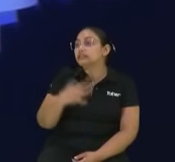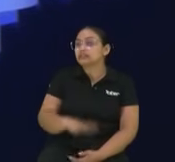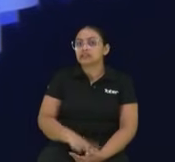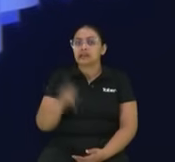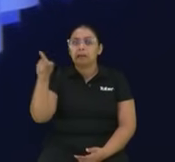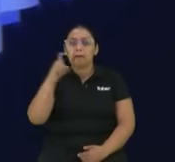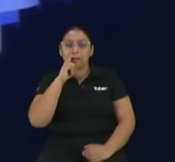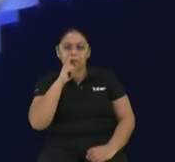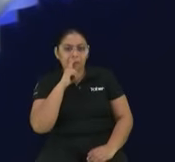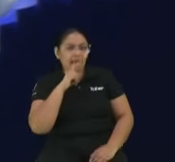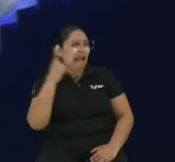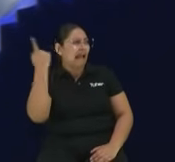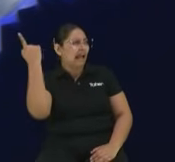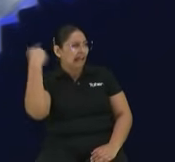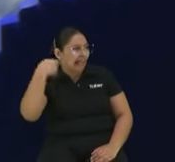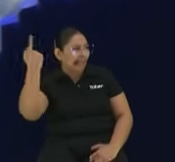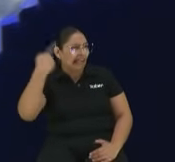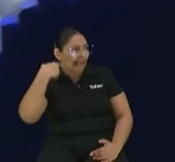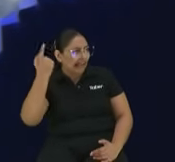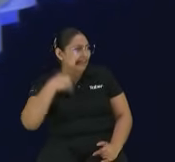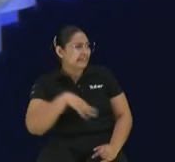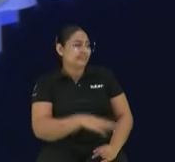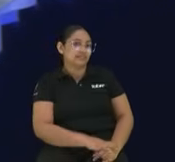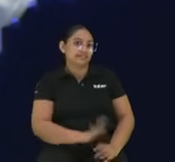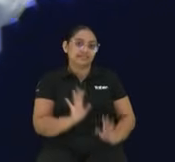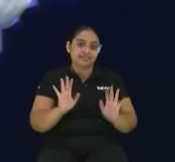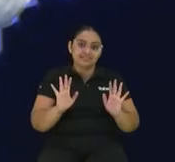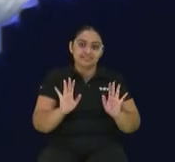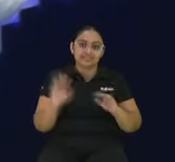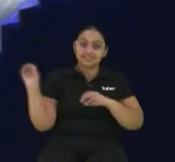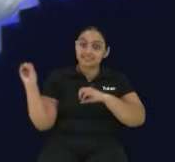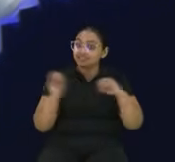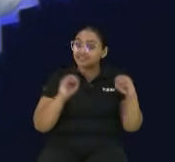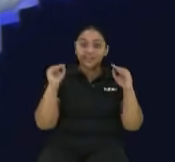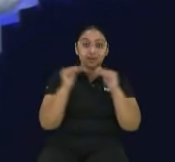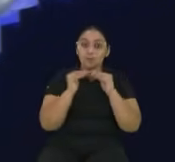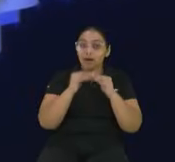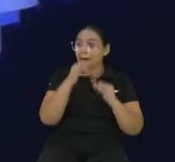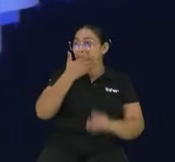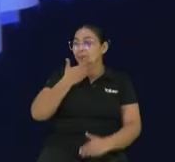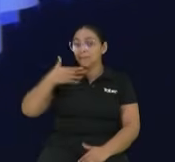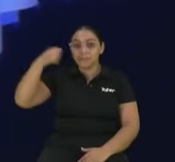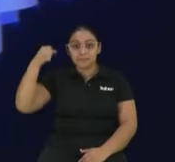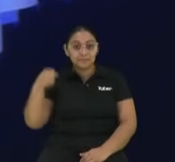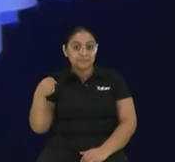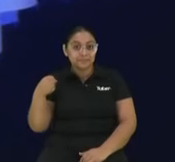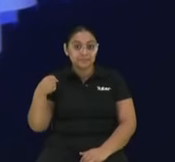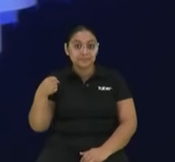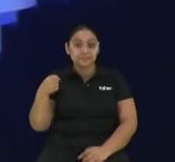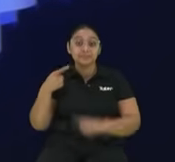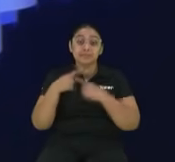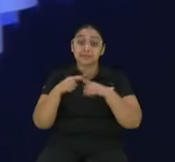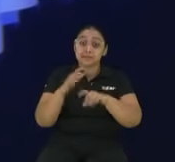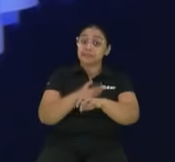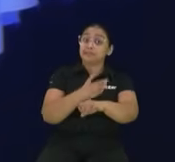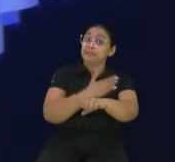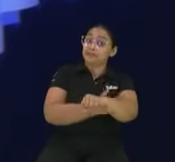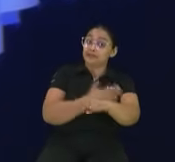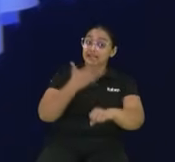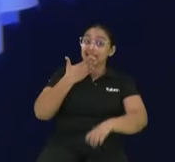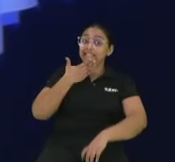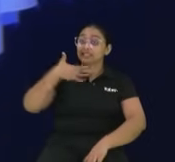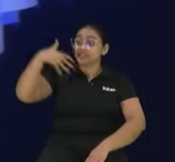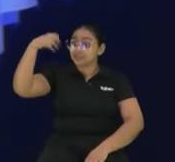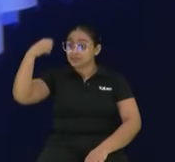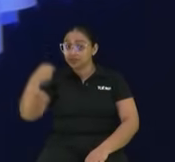viene el todo mordido así fue igualito Pero antes de llegar a donde faraón Dios